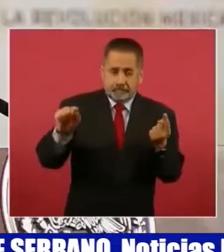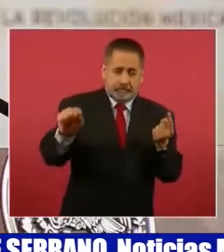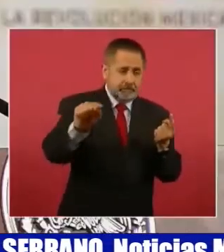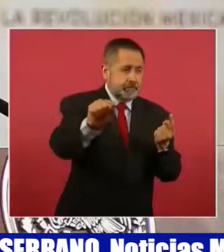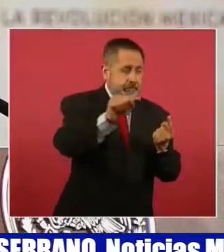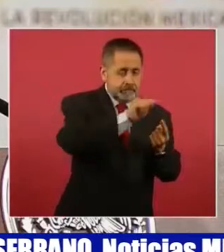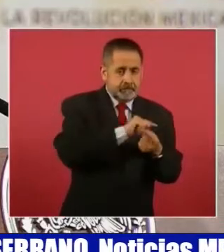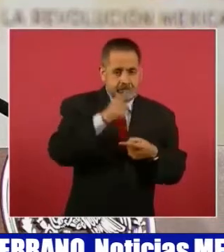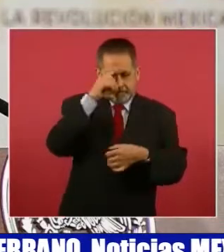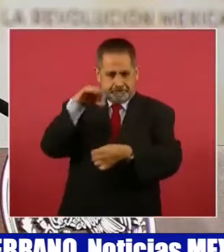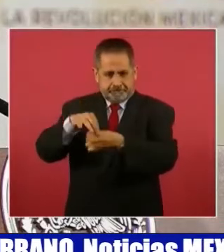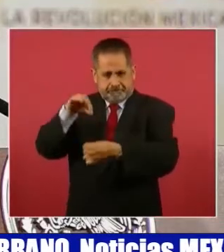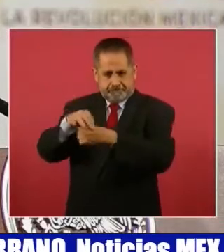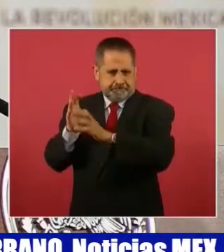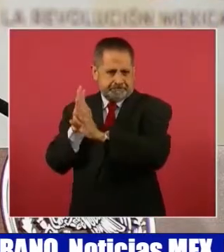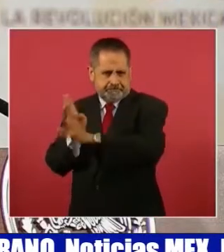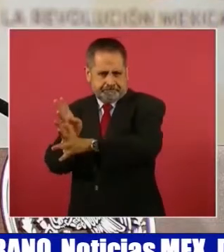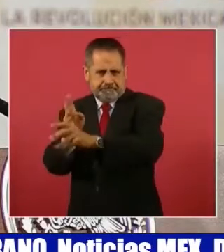de votación,